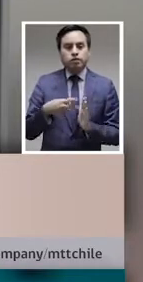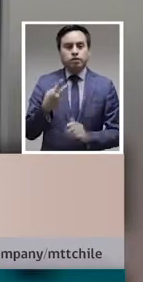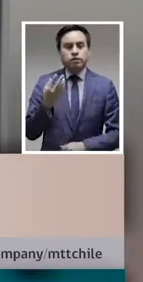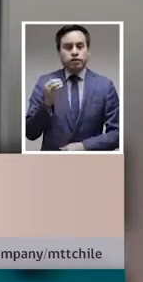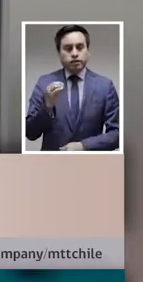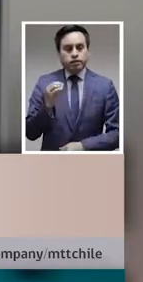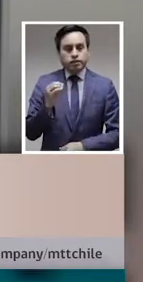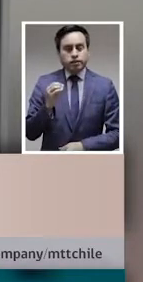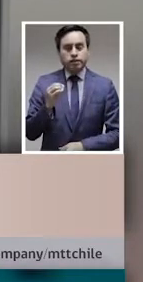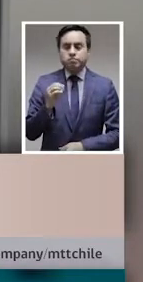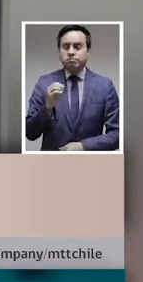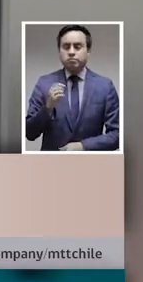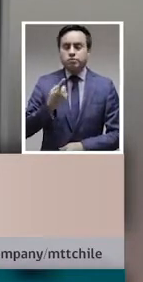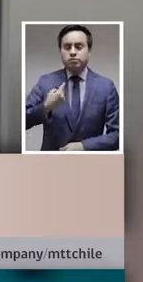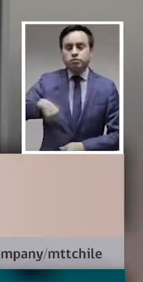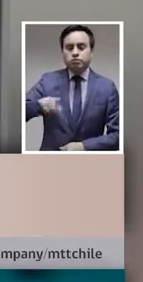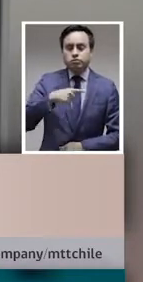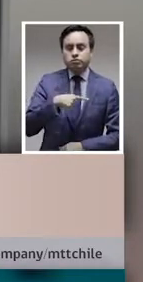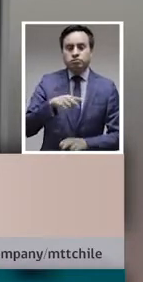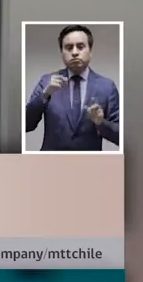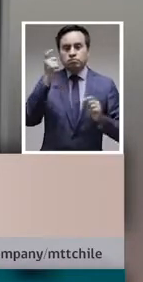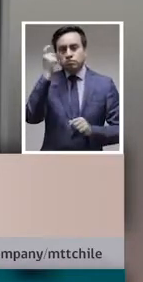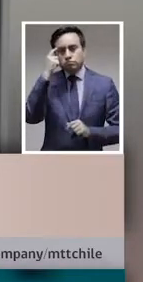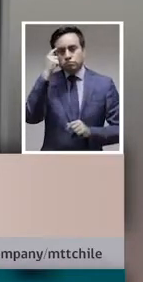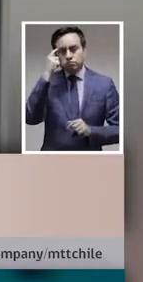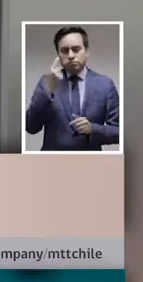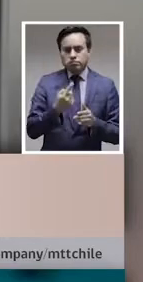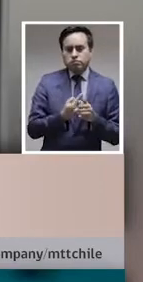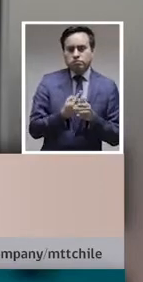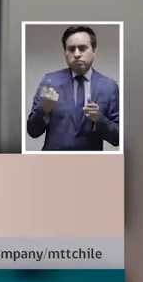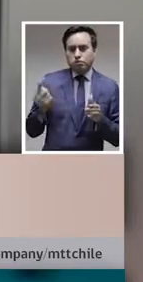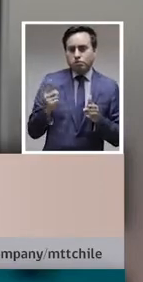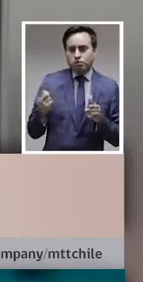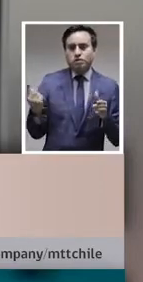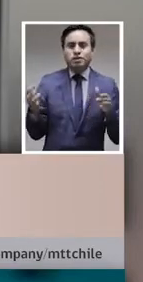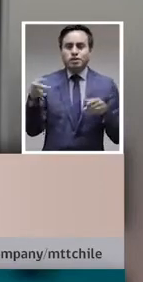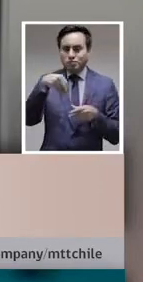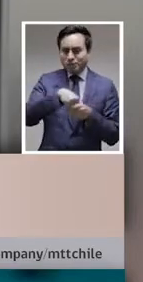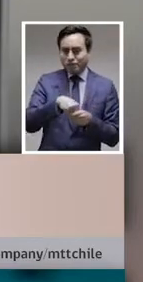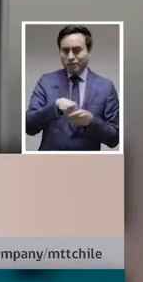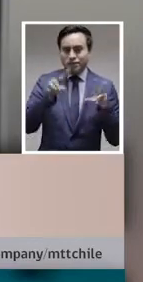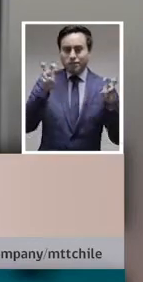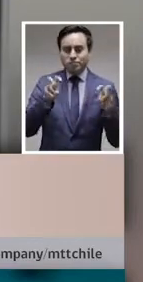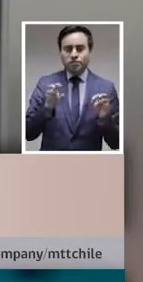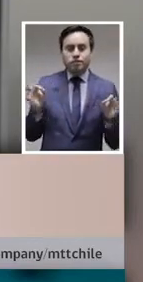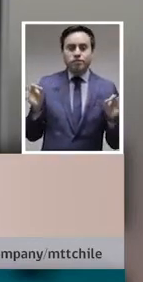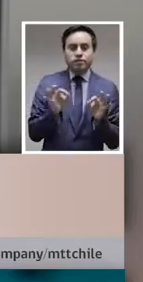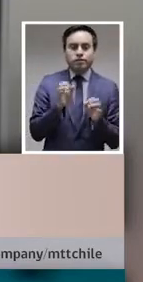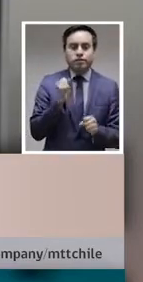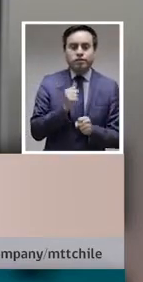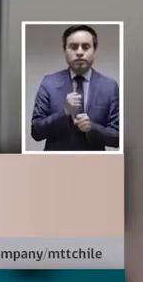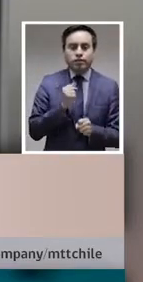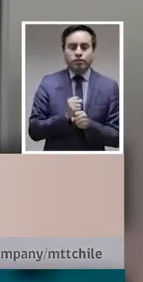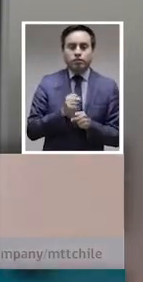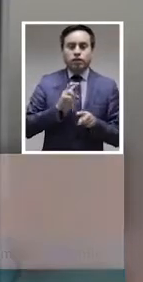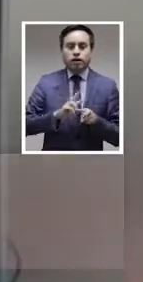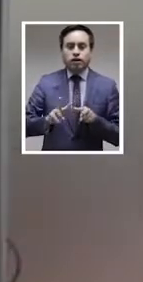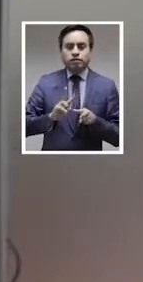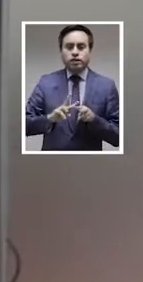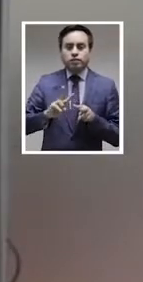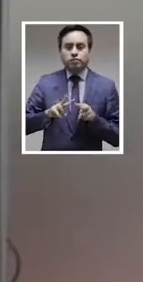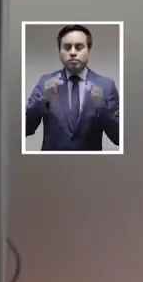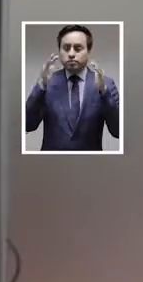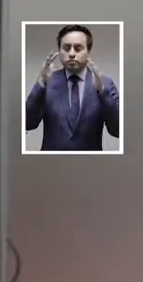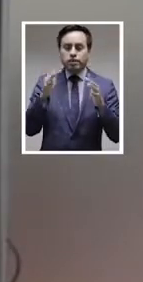2020, no podemos dejar de incluir en esta cuenta una referencia al trabajo que hacemos con